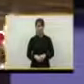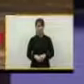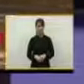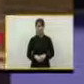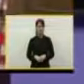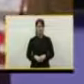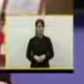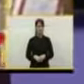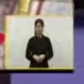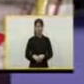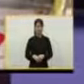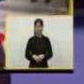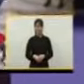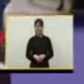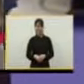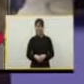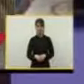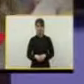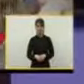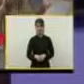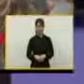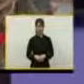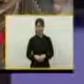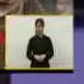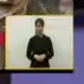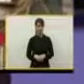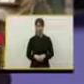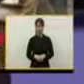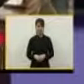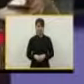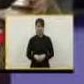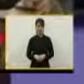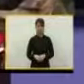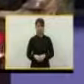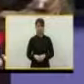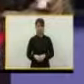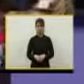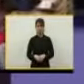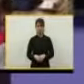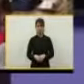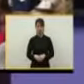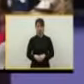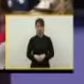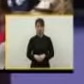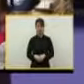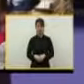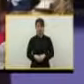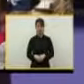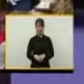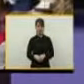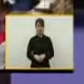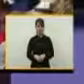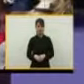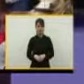proposta na liña do que di Roberto. Que sucede a continuación? Que hai un comité federal do Partido Socialista donde lle din,